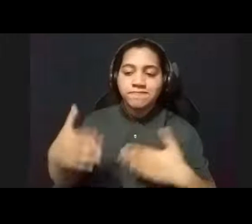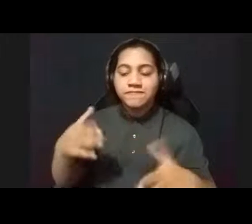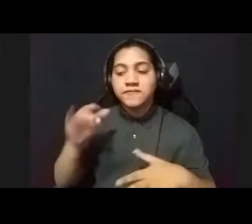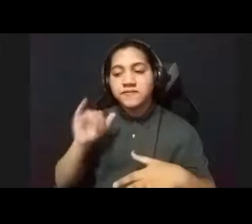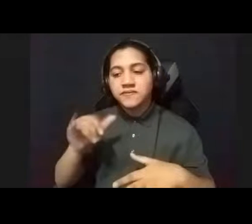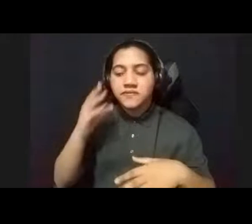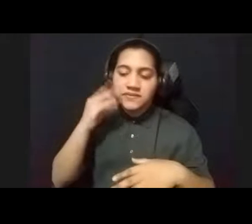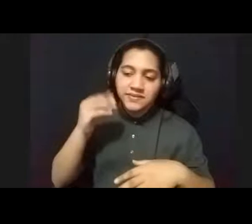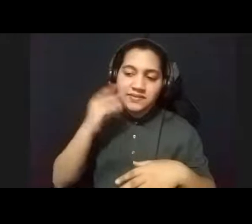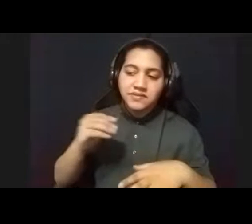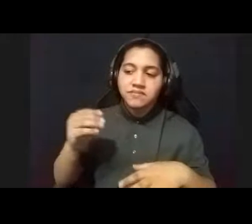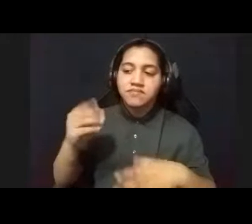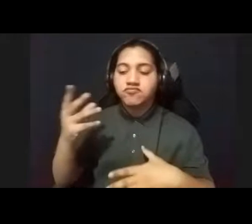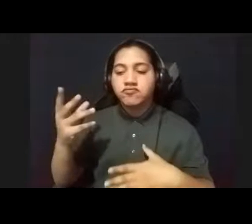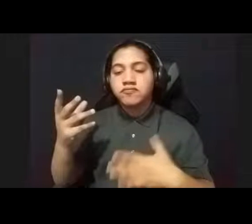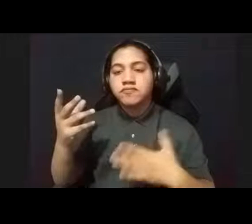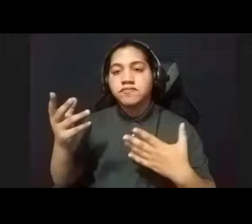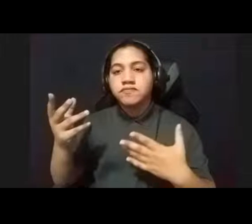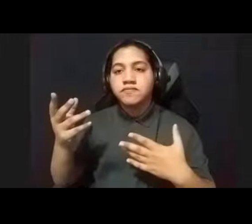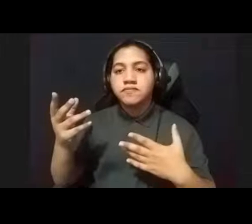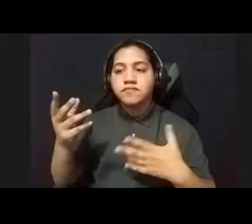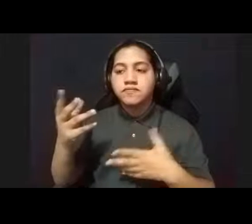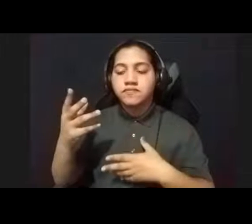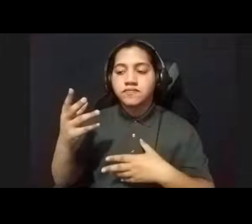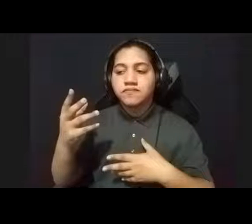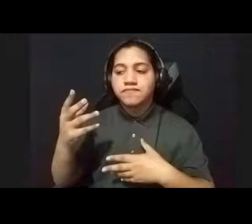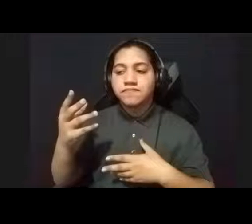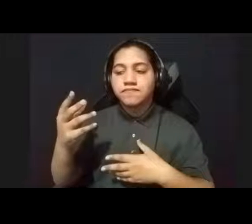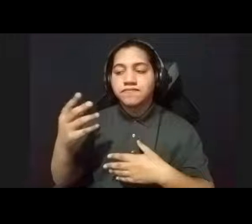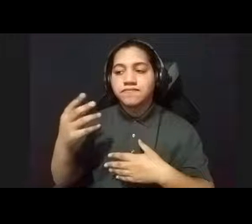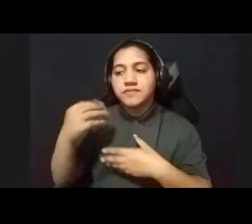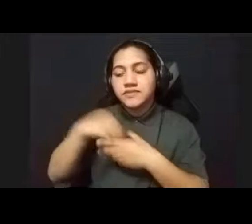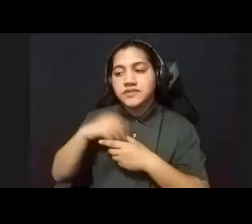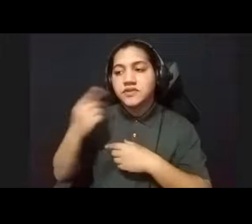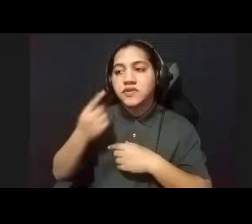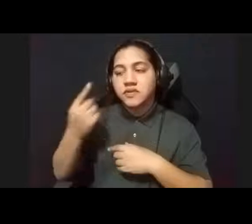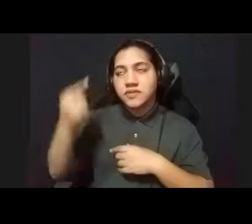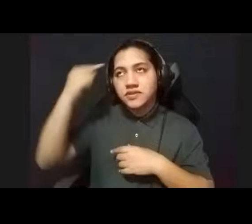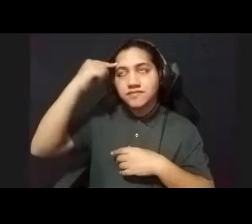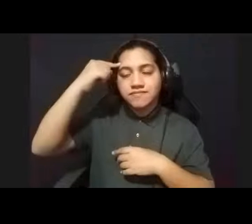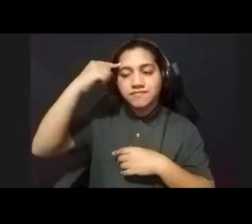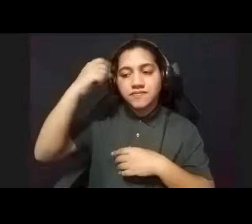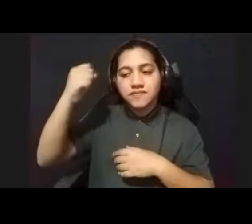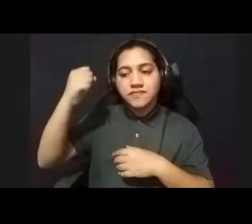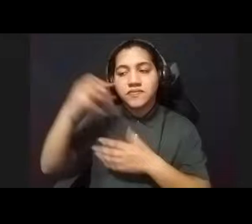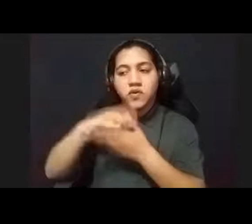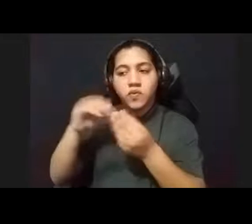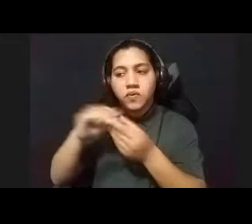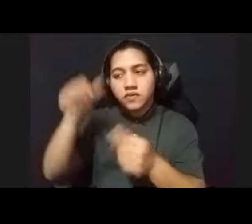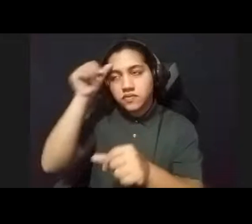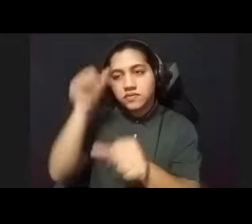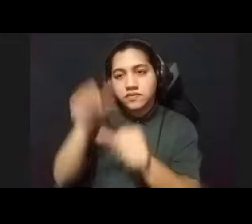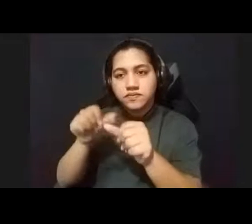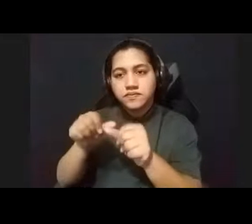recorrido cargamos en muchas ocasiones solamente los recuerdos y los cuentos que guardamos en nuestra memoria. Explica Fran